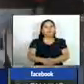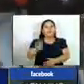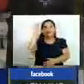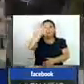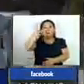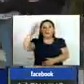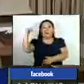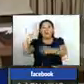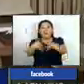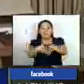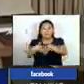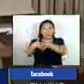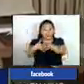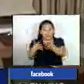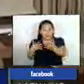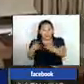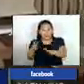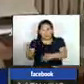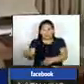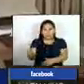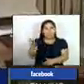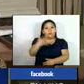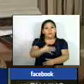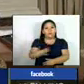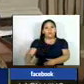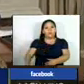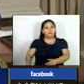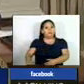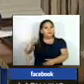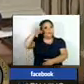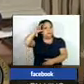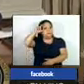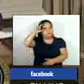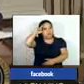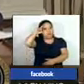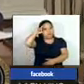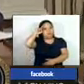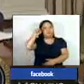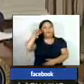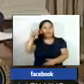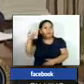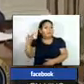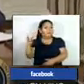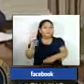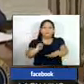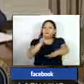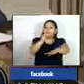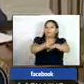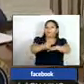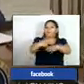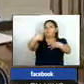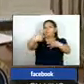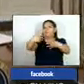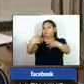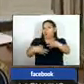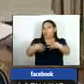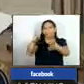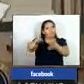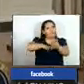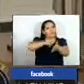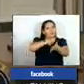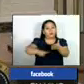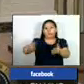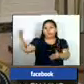Estados Unidos, hasta la llegada del nuevo presidente Joe Biden, se establecieron las medidas preventivas y prohibió el ingreso de